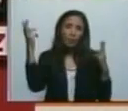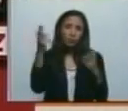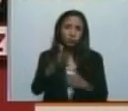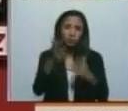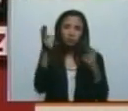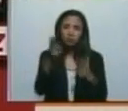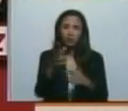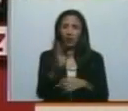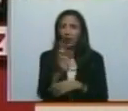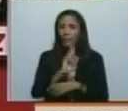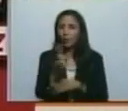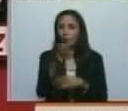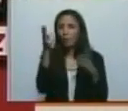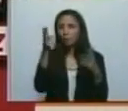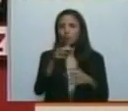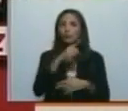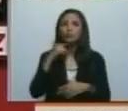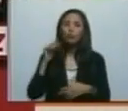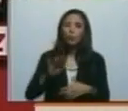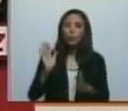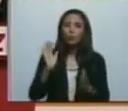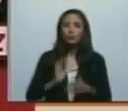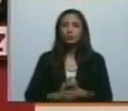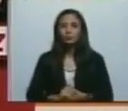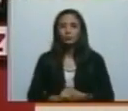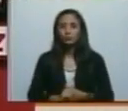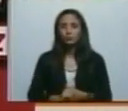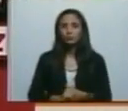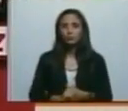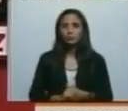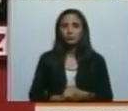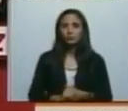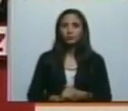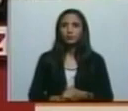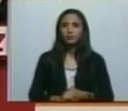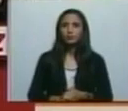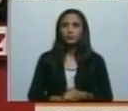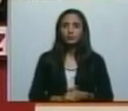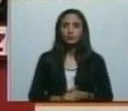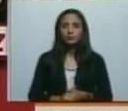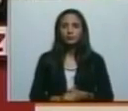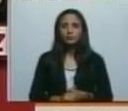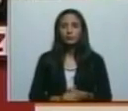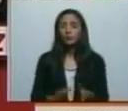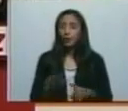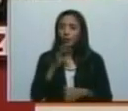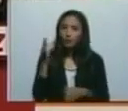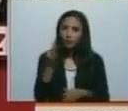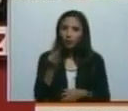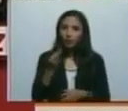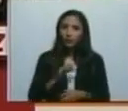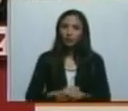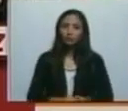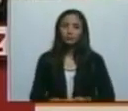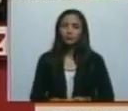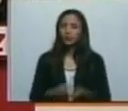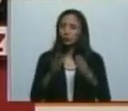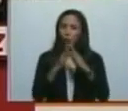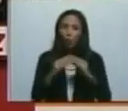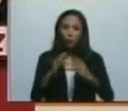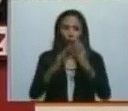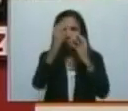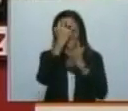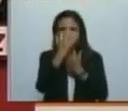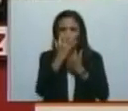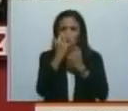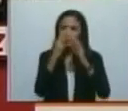los remataron a los policías que murieron. Esa es la verdad. Eran unos terroristas, jamás y nunca.